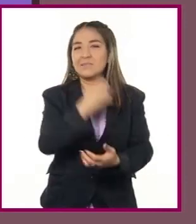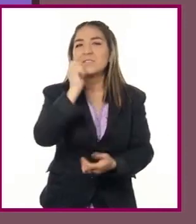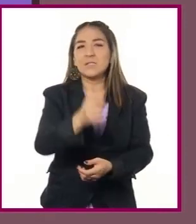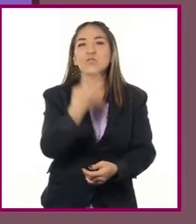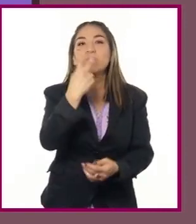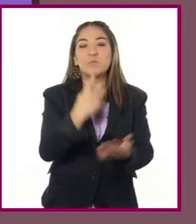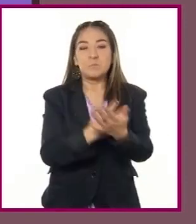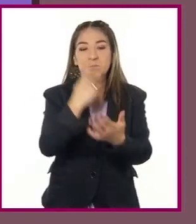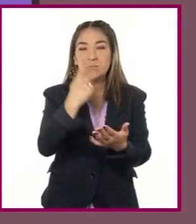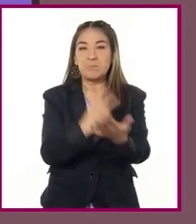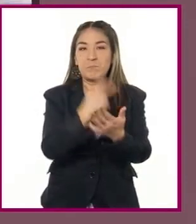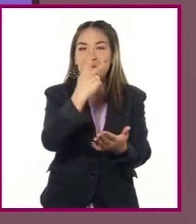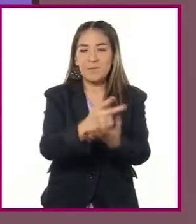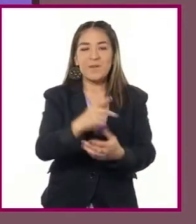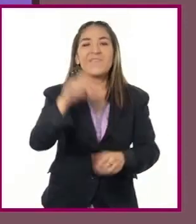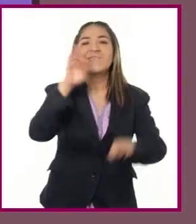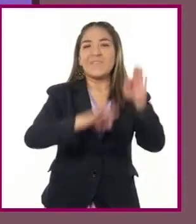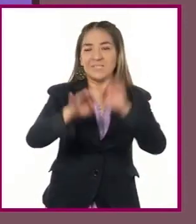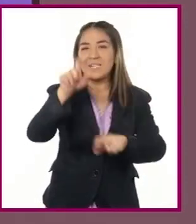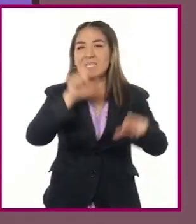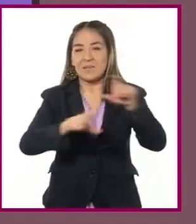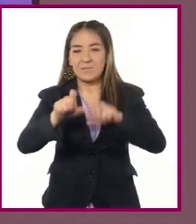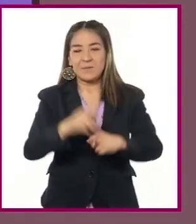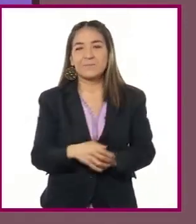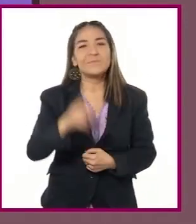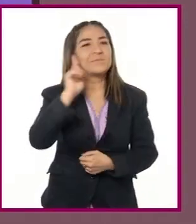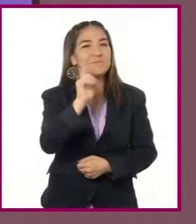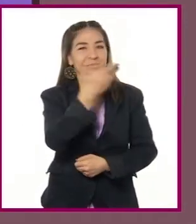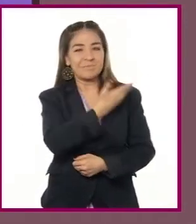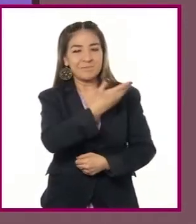Nobel en Física y Química. Sor Juana Inés